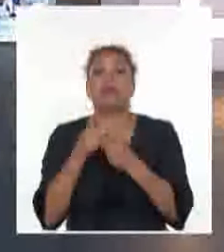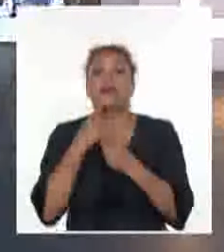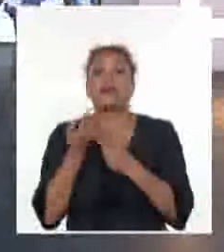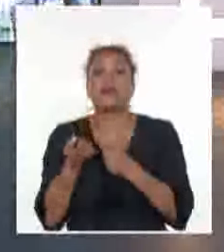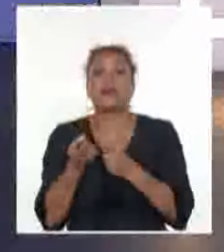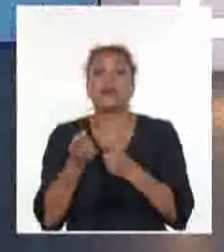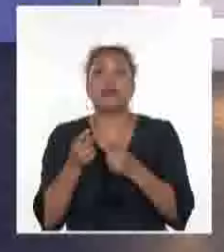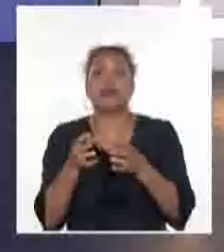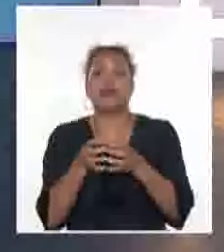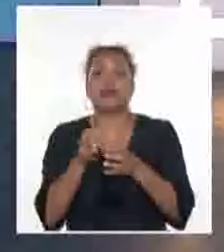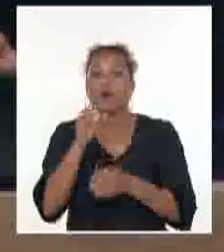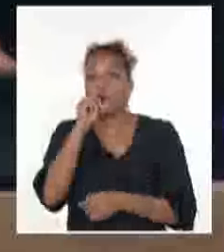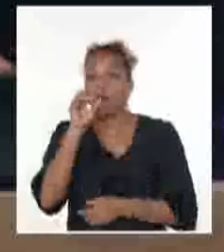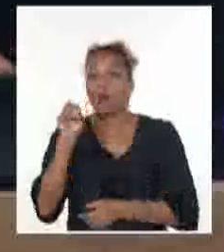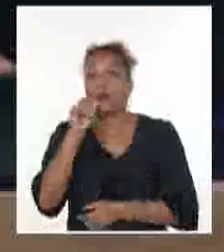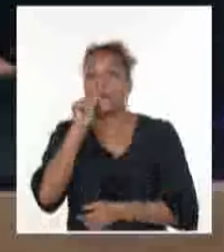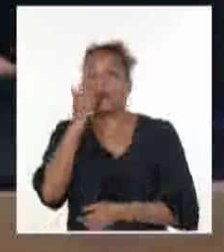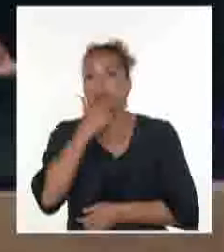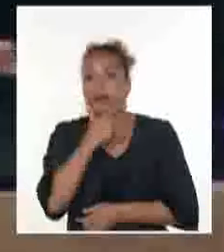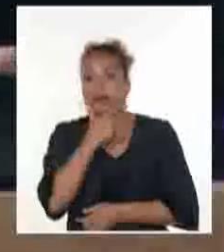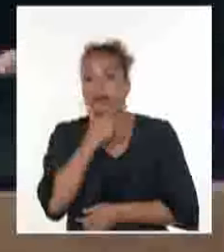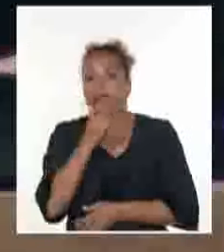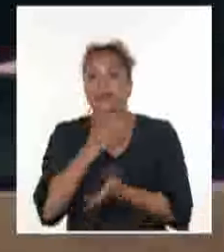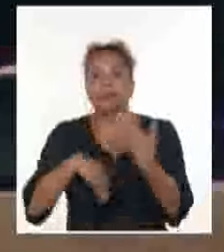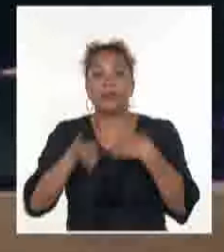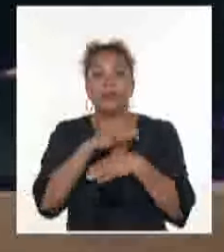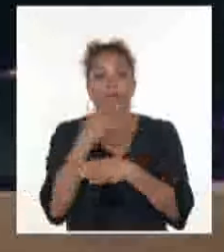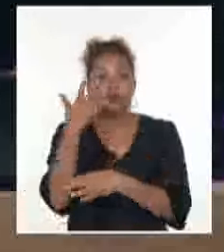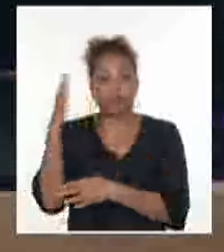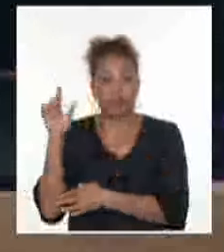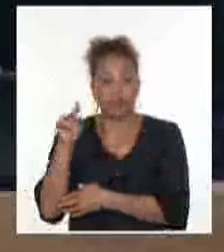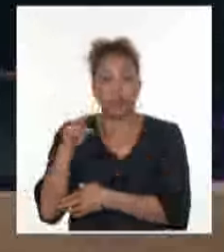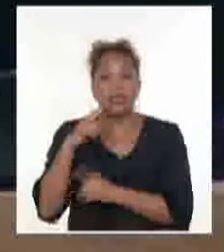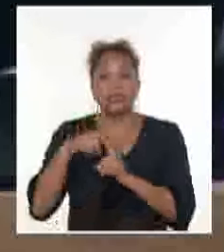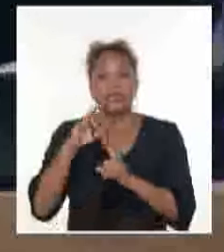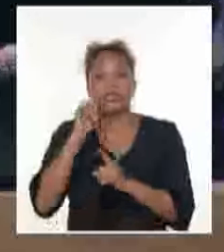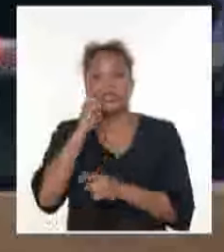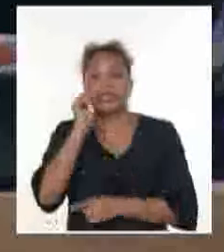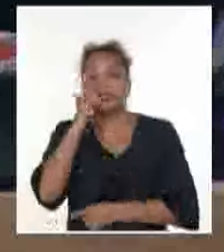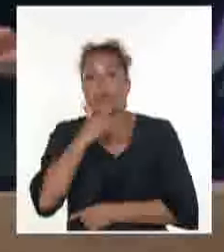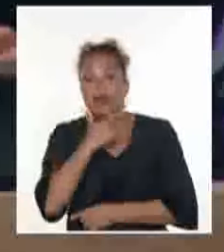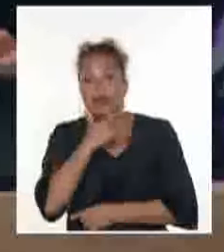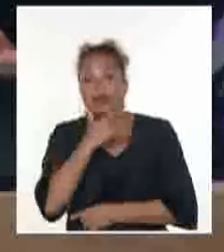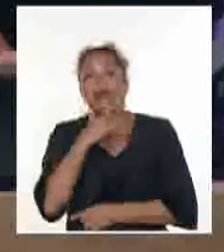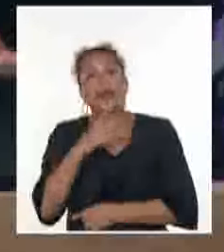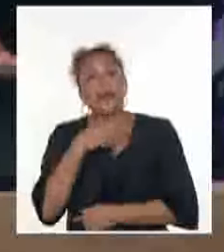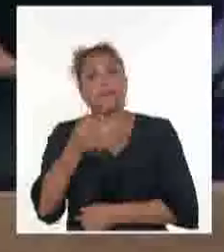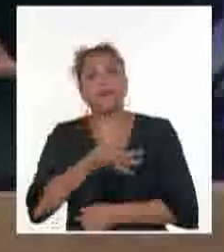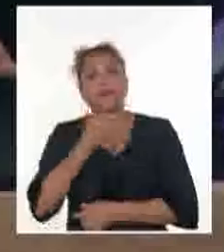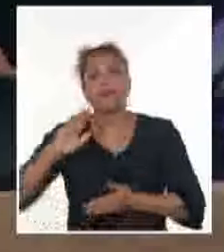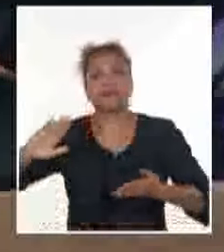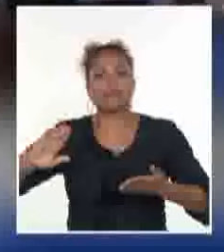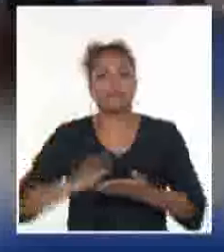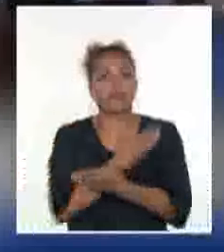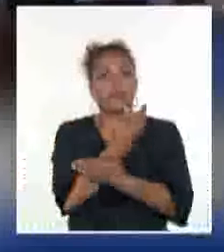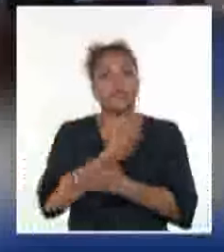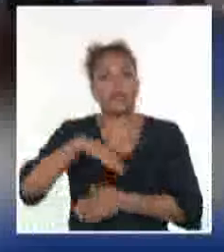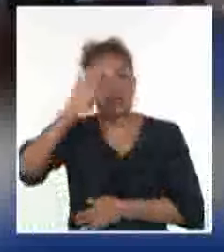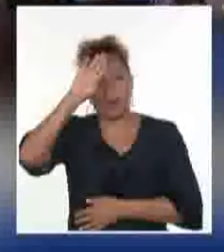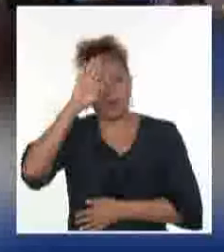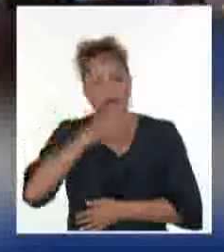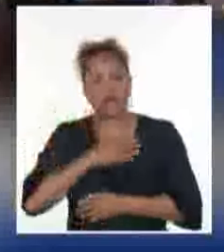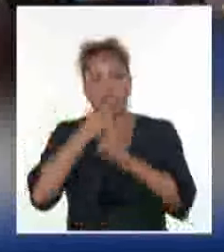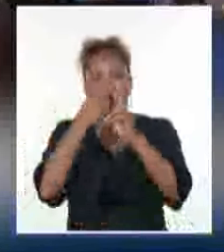Americanos, OEA. El ministro de Asuntos Exteriores de Trinidad y Tobago, Emery Brown, pidió la eliminación inmediata de esa designación.